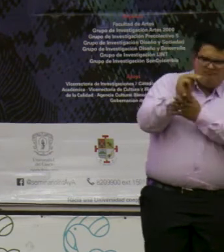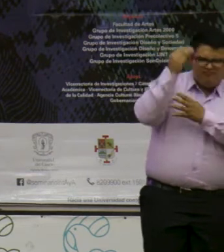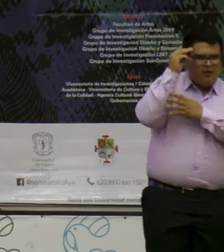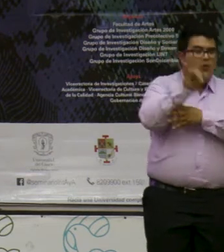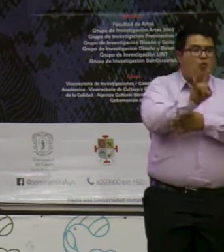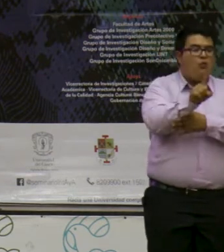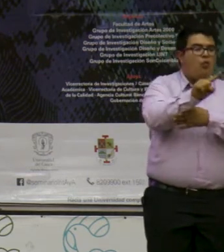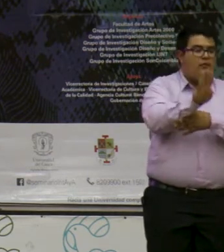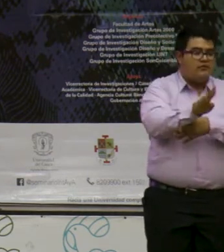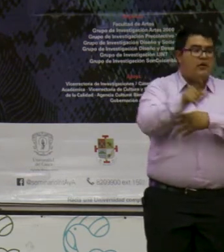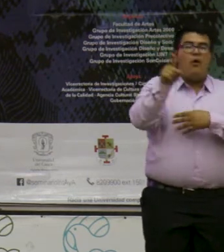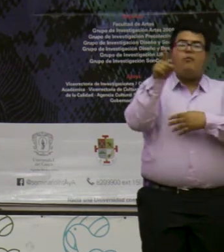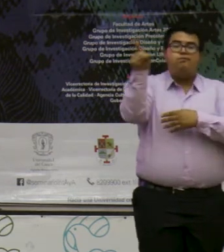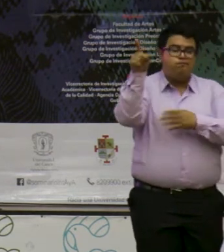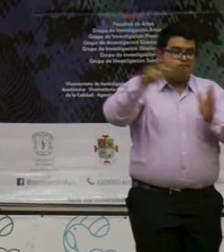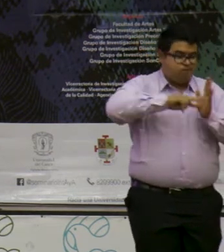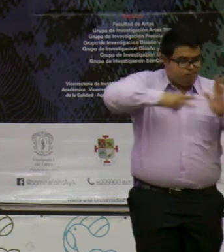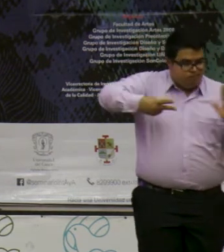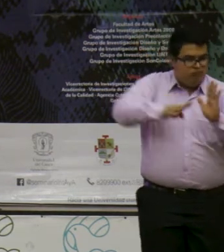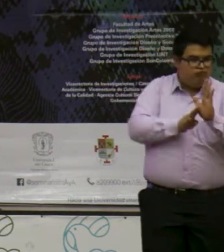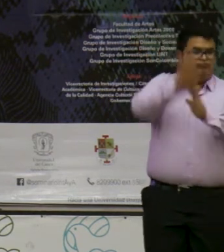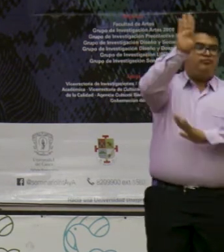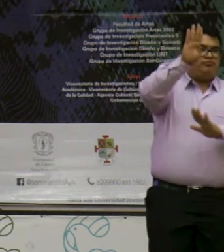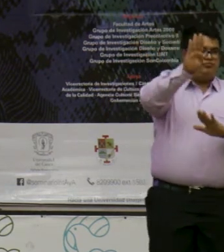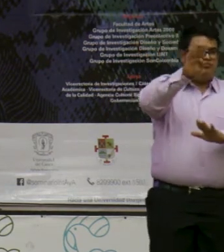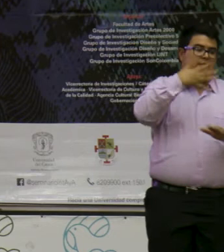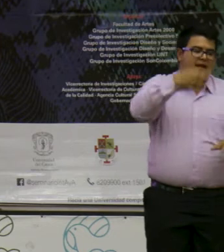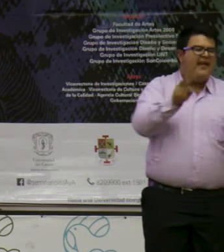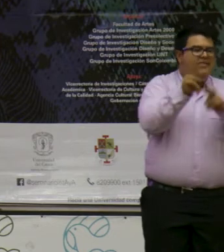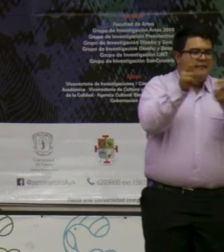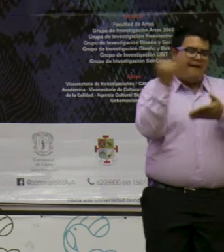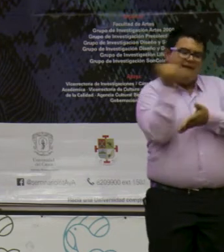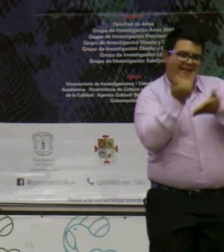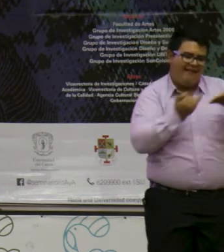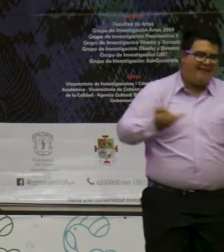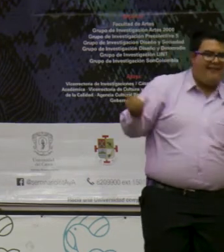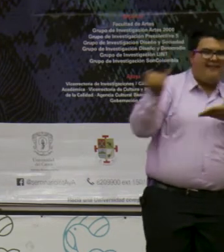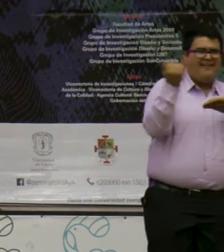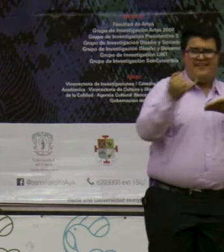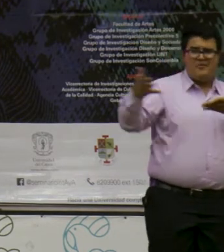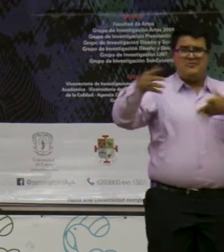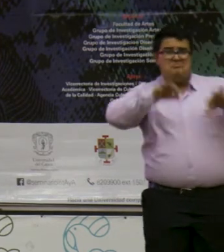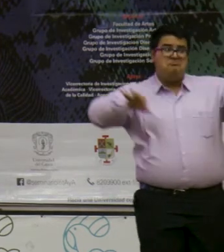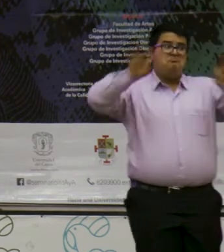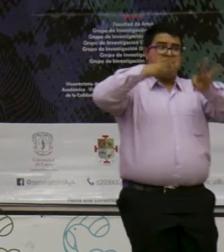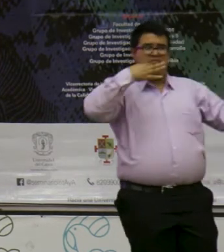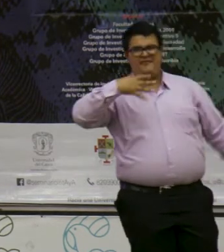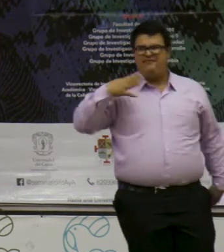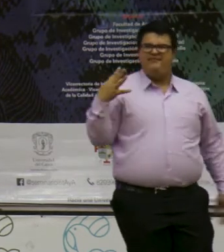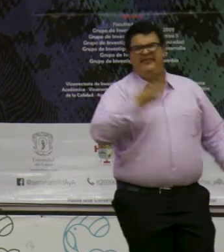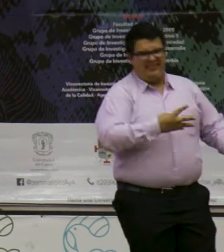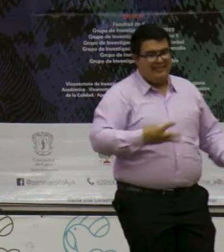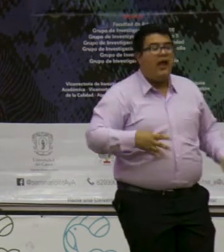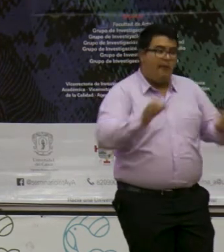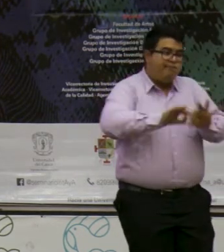desarrollo tecnológico bastante particular y que tiene mucho que ver con la ilustración. Es eso que es importante, pero a nadie le importa. Es eso que es importante, está